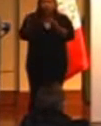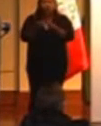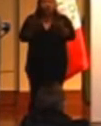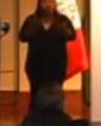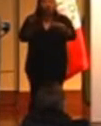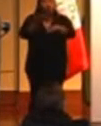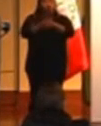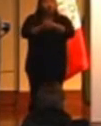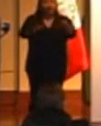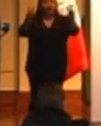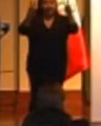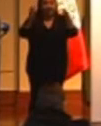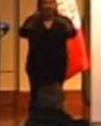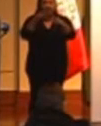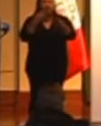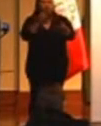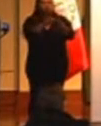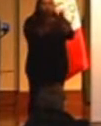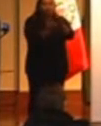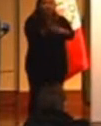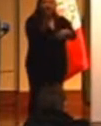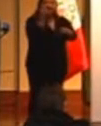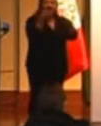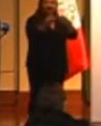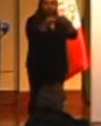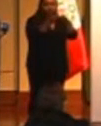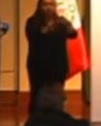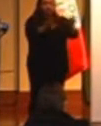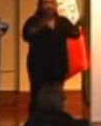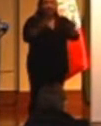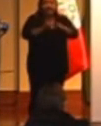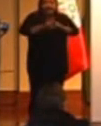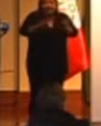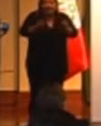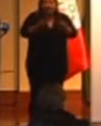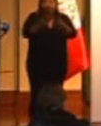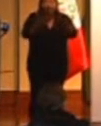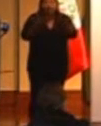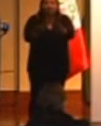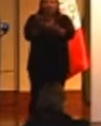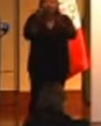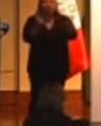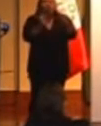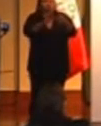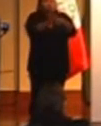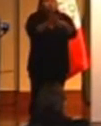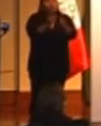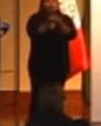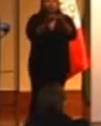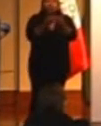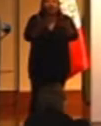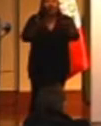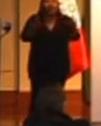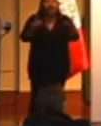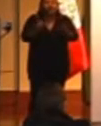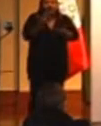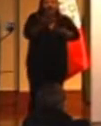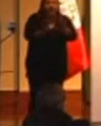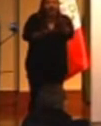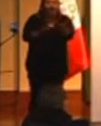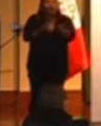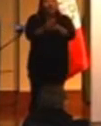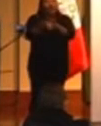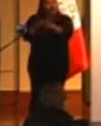al tema de este aplicativo. Pero la innovación viene de la mano con una serie de cosas que se están dando también